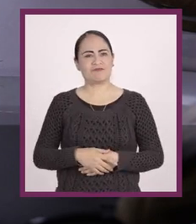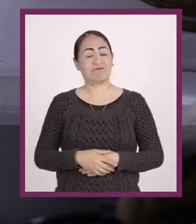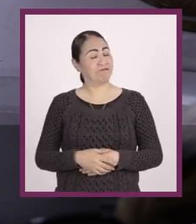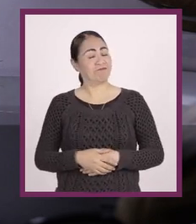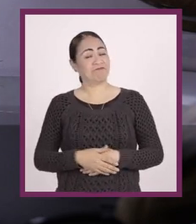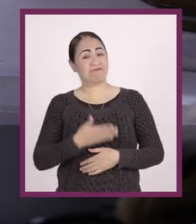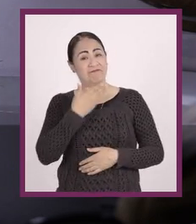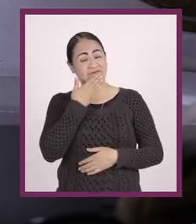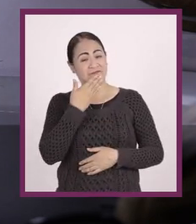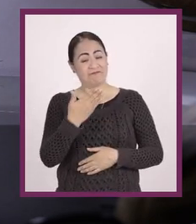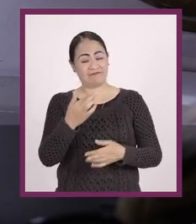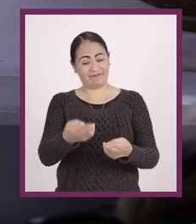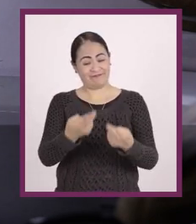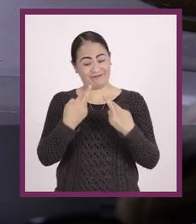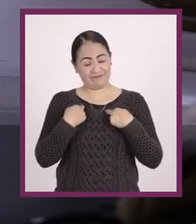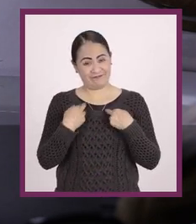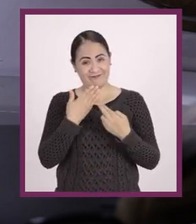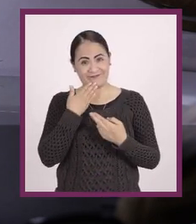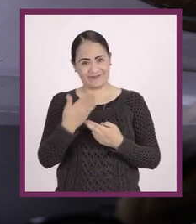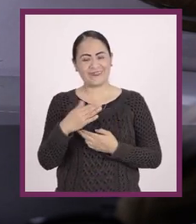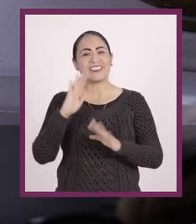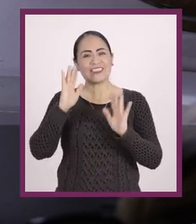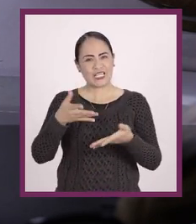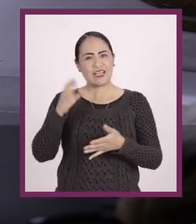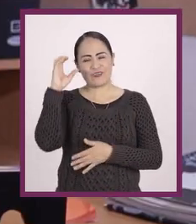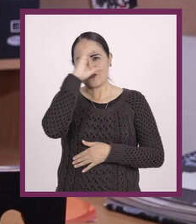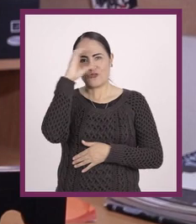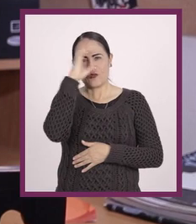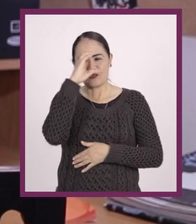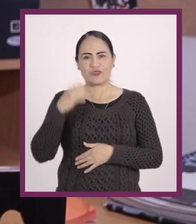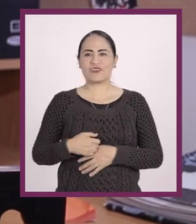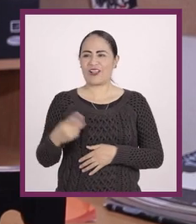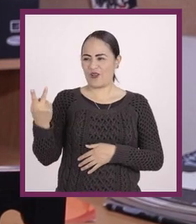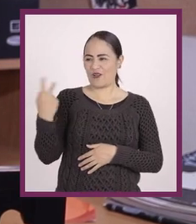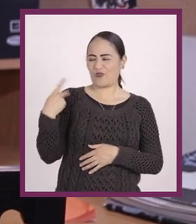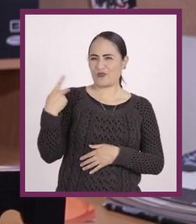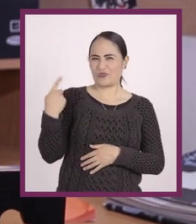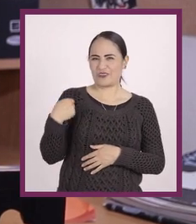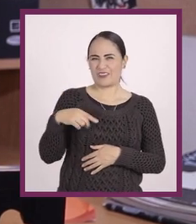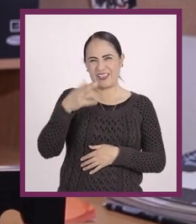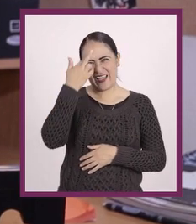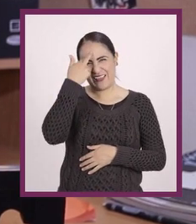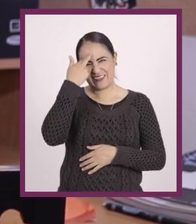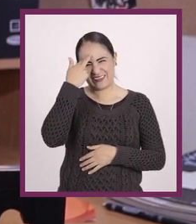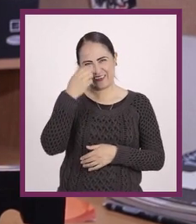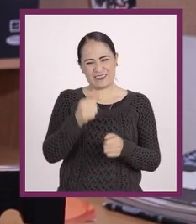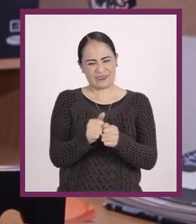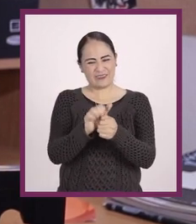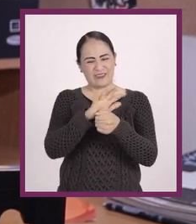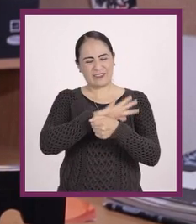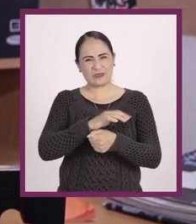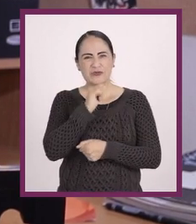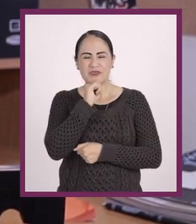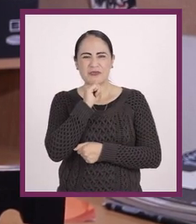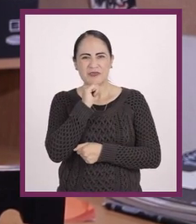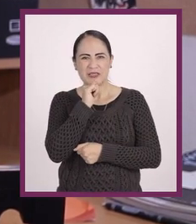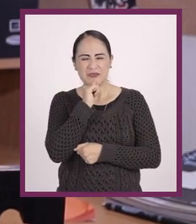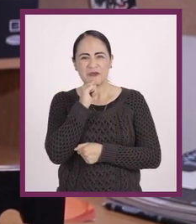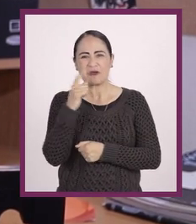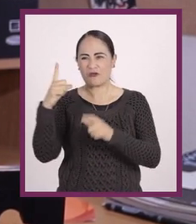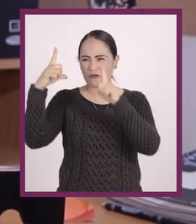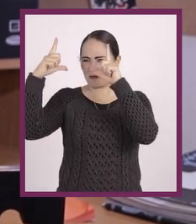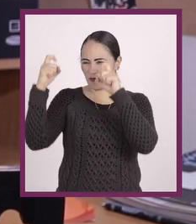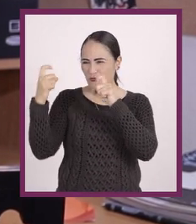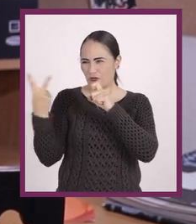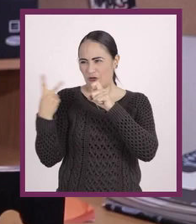oye qué detallados y 'tola' ya sé qué foto voy a poner la que nos tomamos la última vez antes de que comenzara el confinamiento por